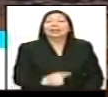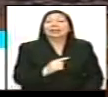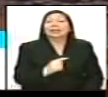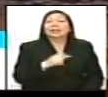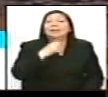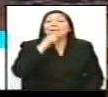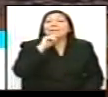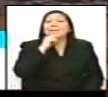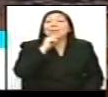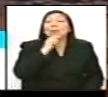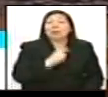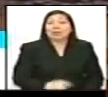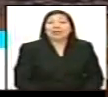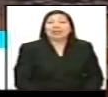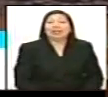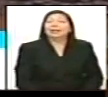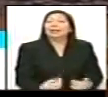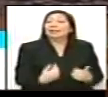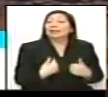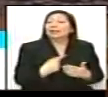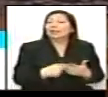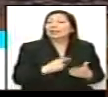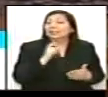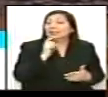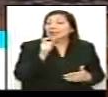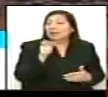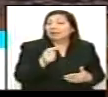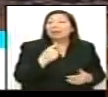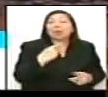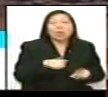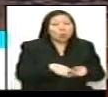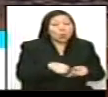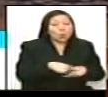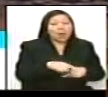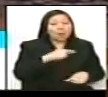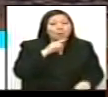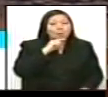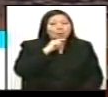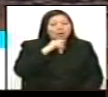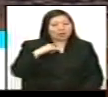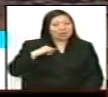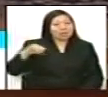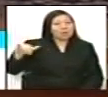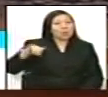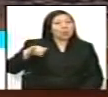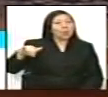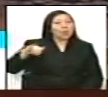autoridades mujeres deberían ser personas del mismo sexo, y en ese sentido